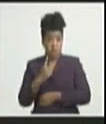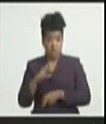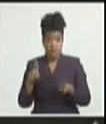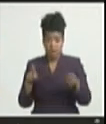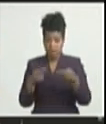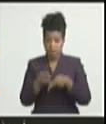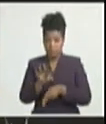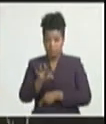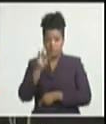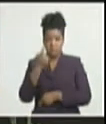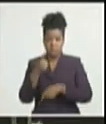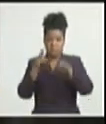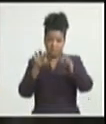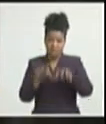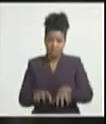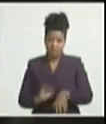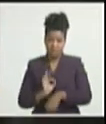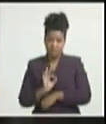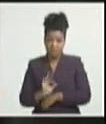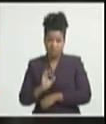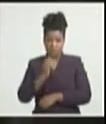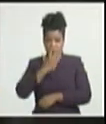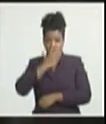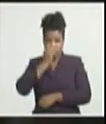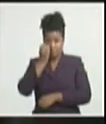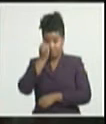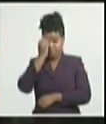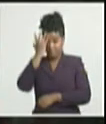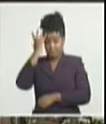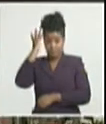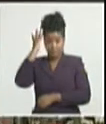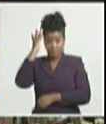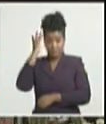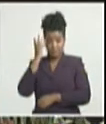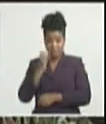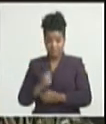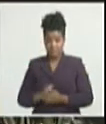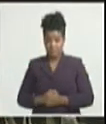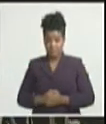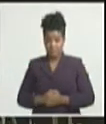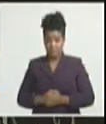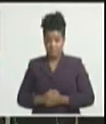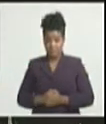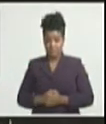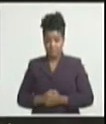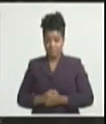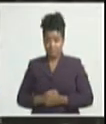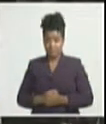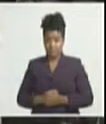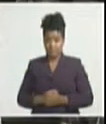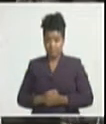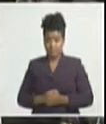primer secretario al presidente de la República, Miguel Díaz Canel Bermúdez.